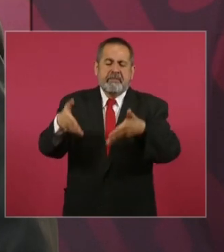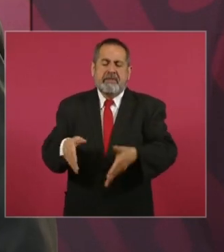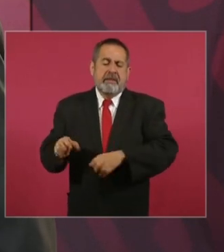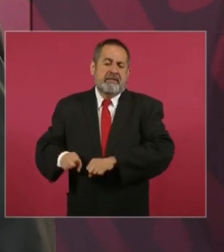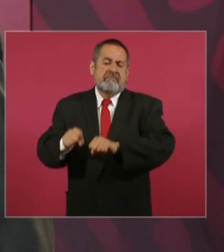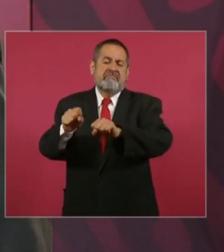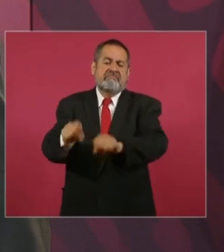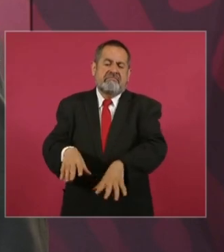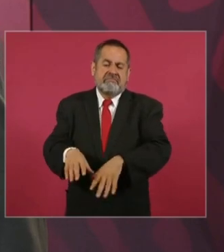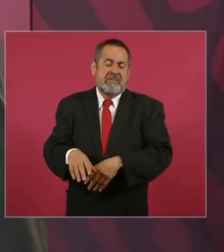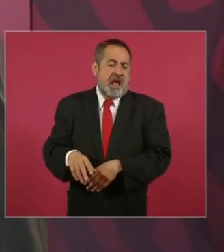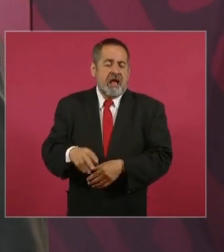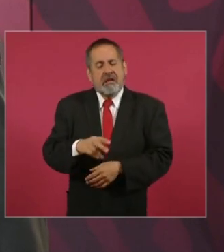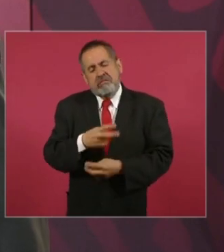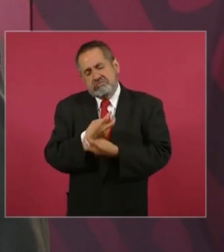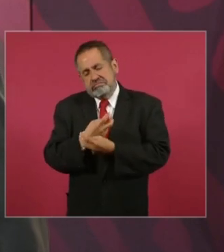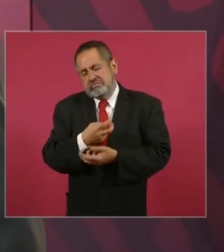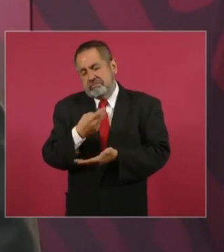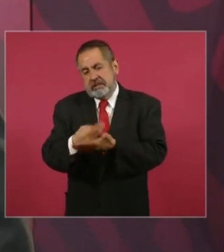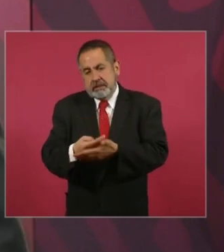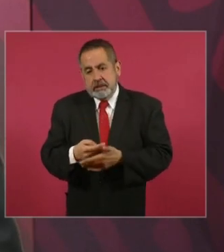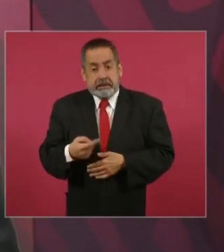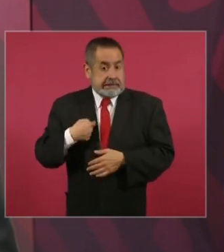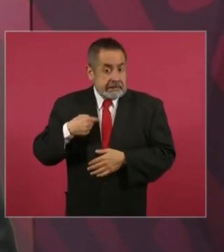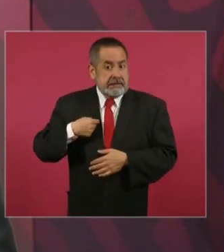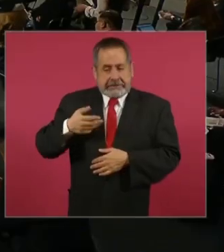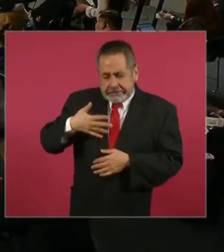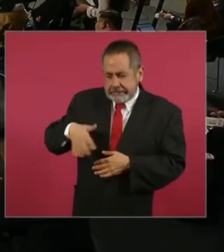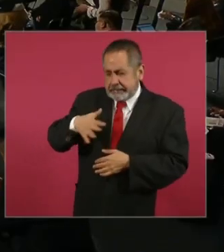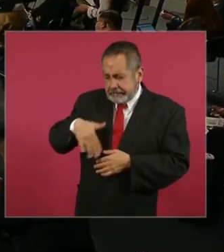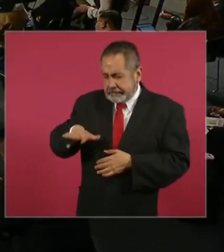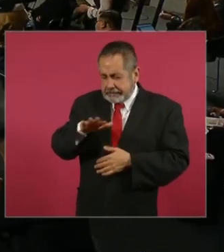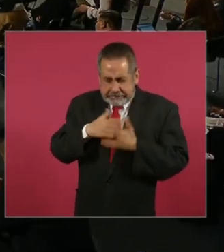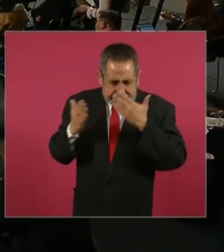buscando. Y se está avanzando bastante.